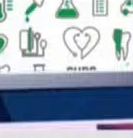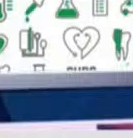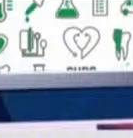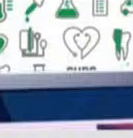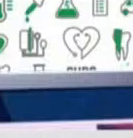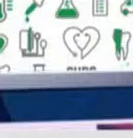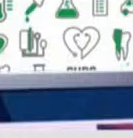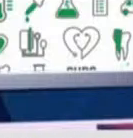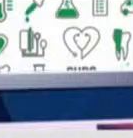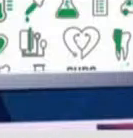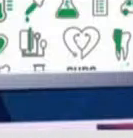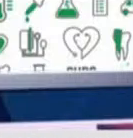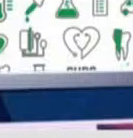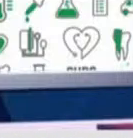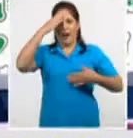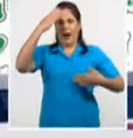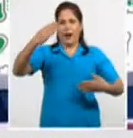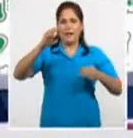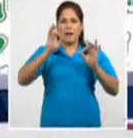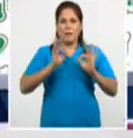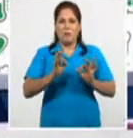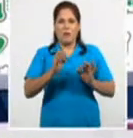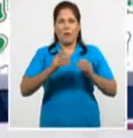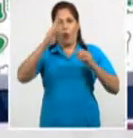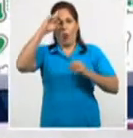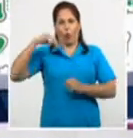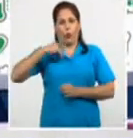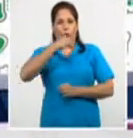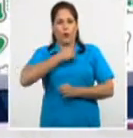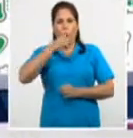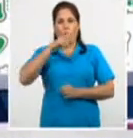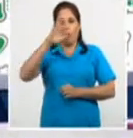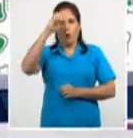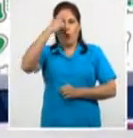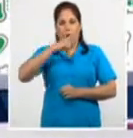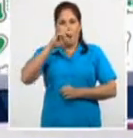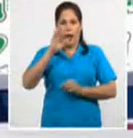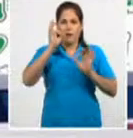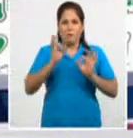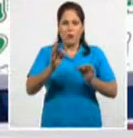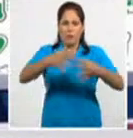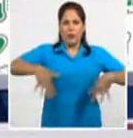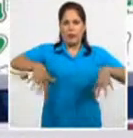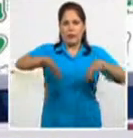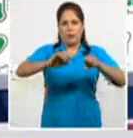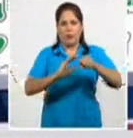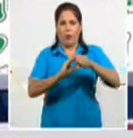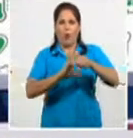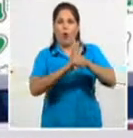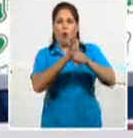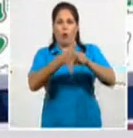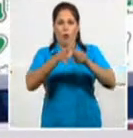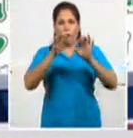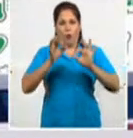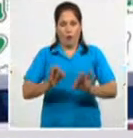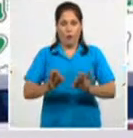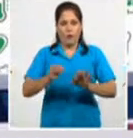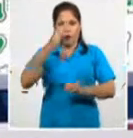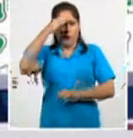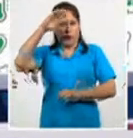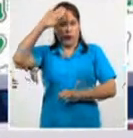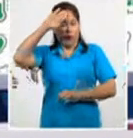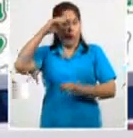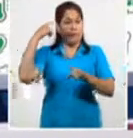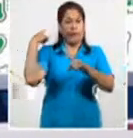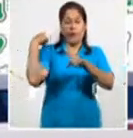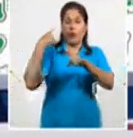Las gracias a ti, Héctor, también al doctor Francisco Durán por esta actualización sobre el comportamiento de la COVID-19 en Cuba y el resto